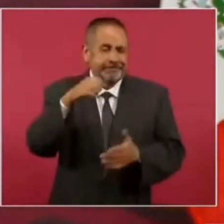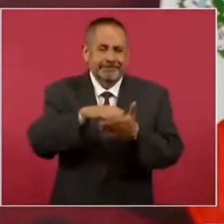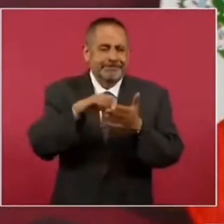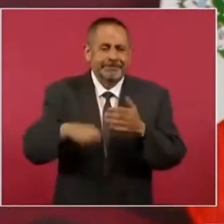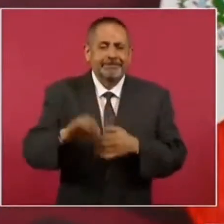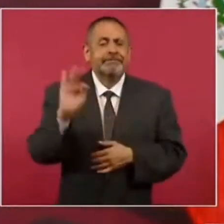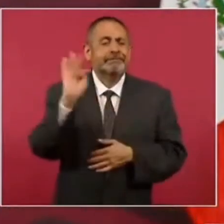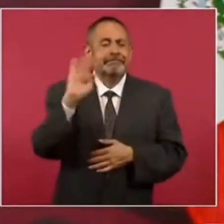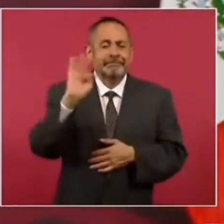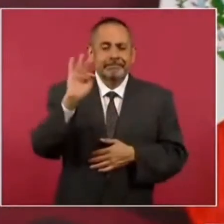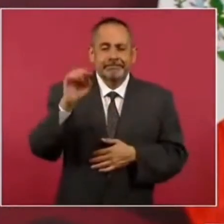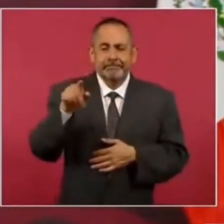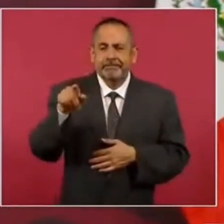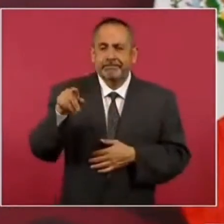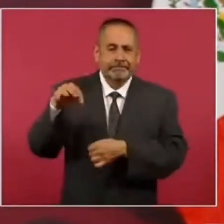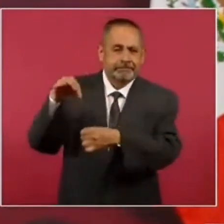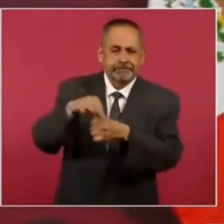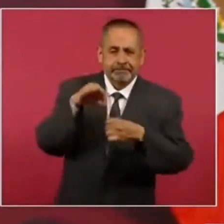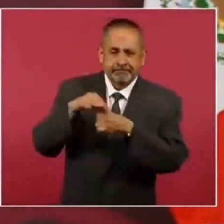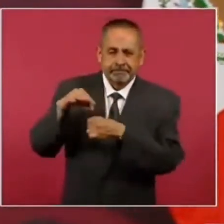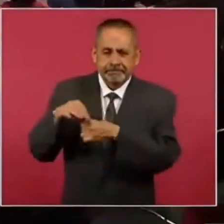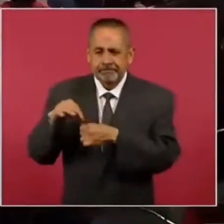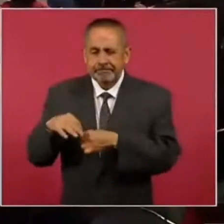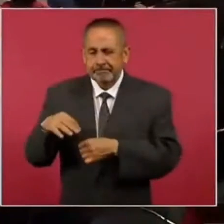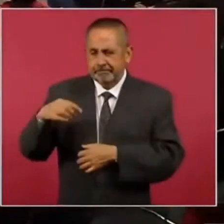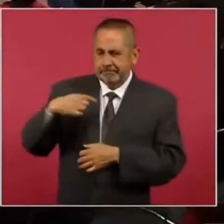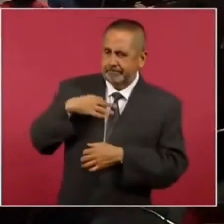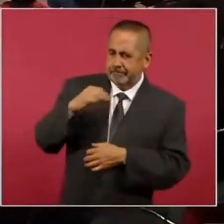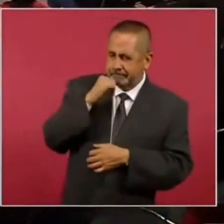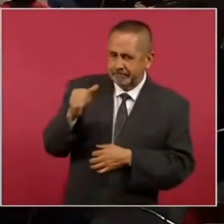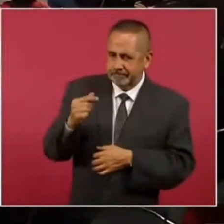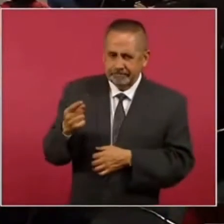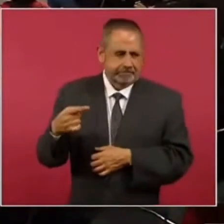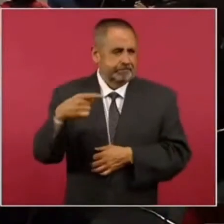El pueblo sigue apoyando esto.